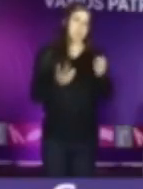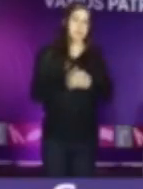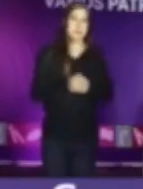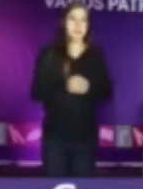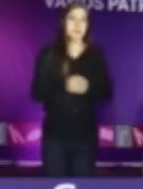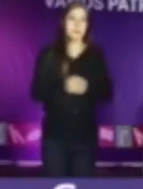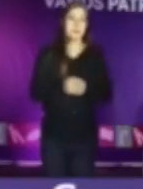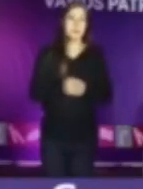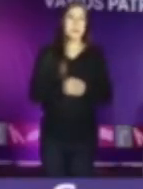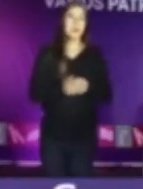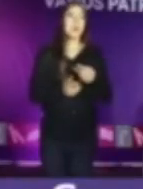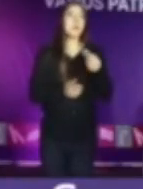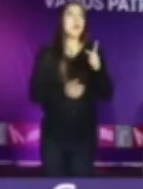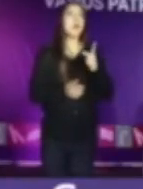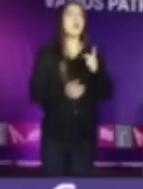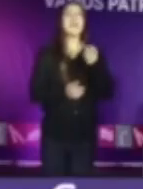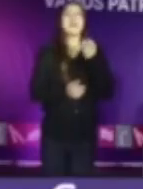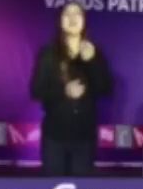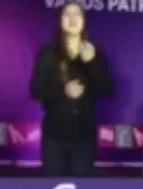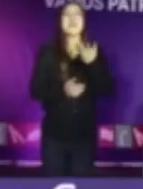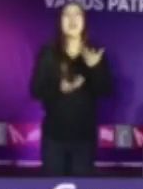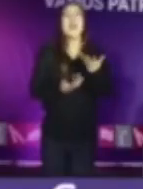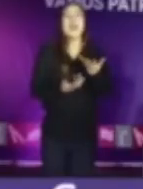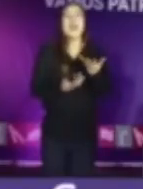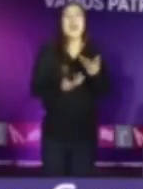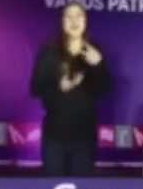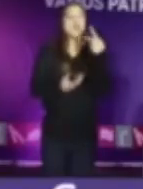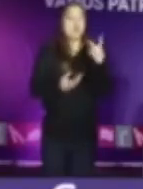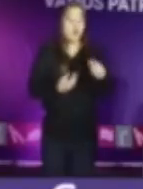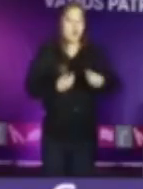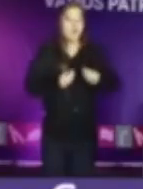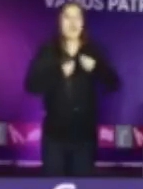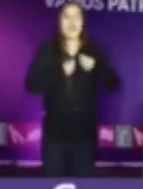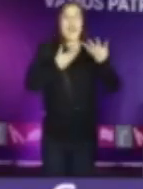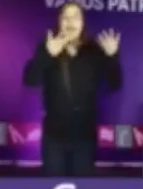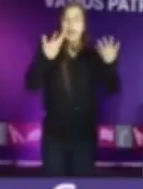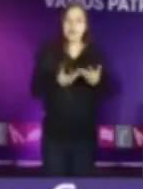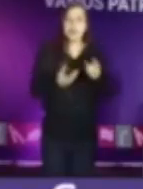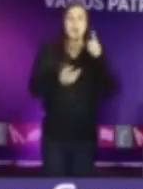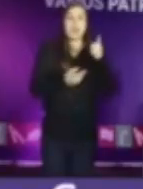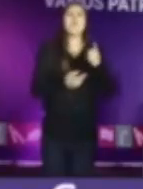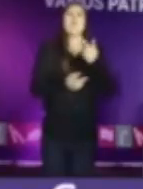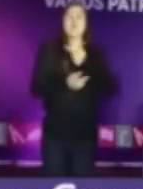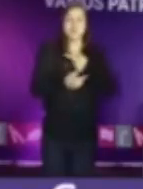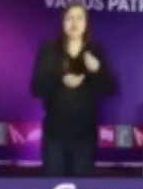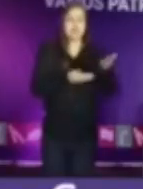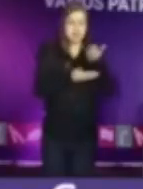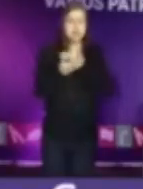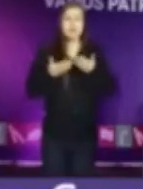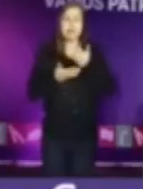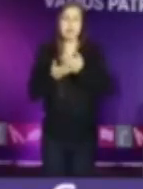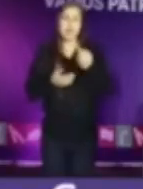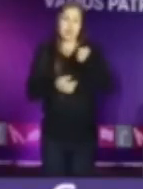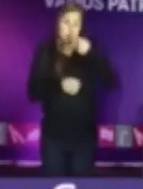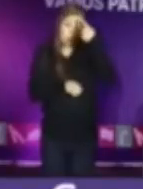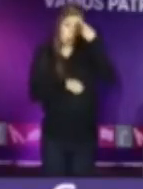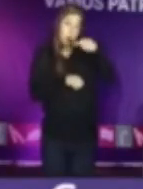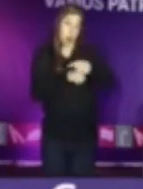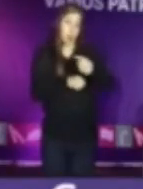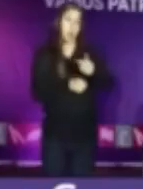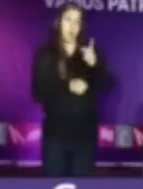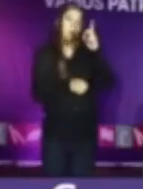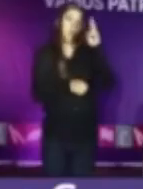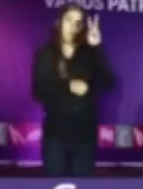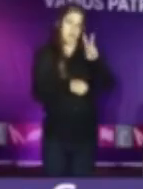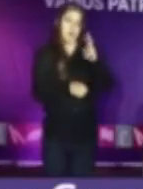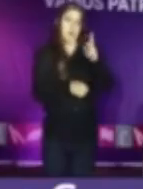Pero es ley de vida, es ley de vida. Yo creo que lo que tenemos que nosotros mirar hacia